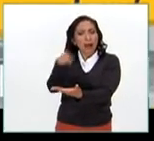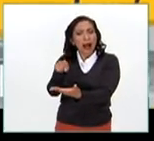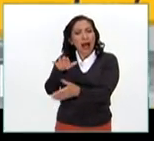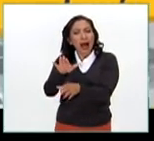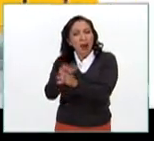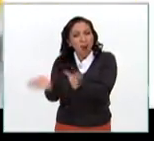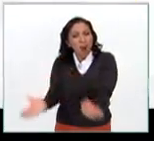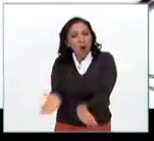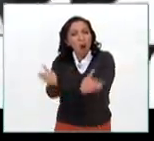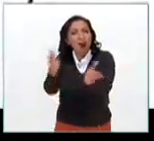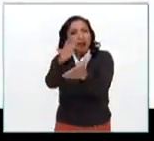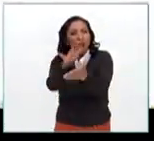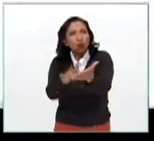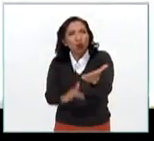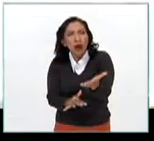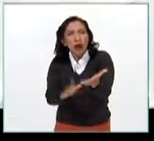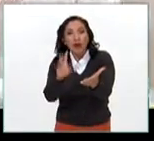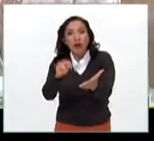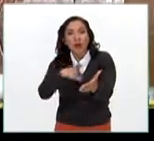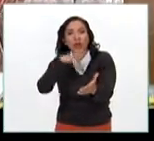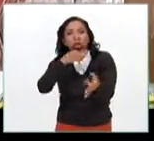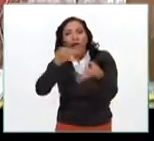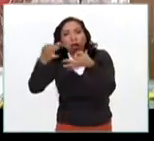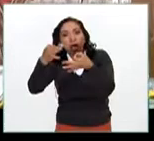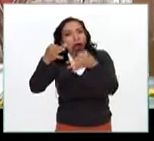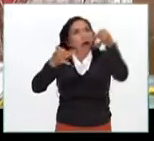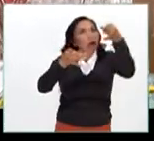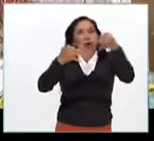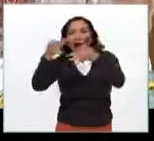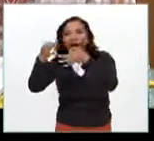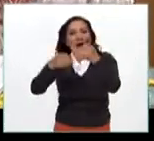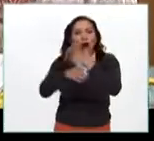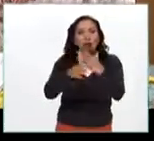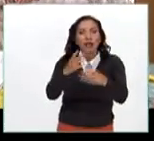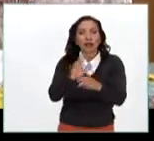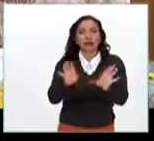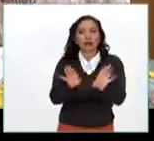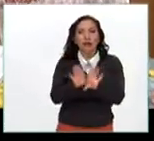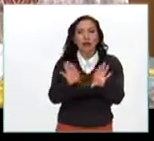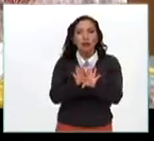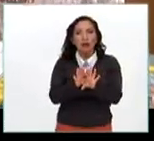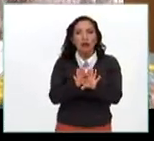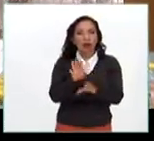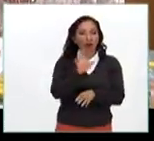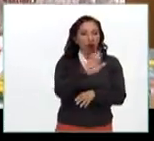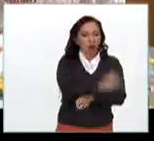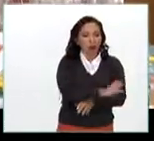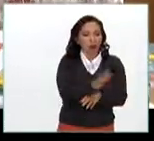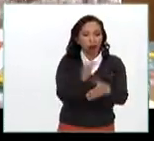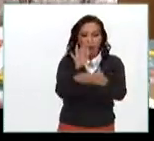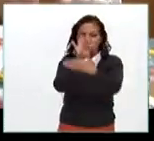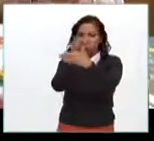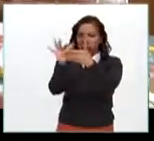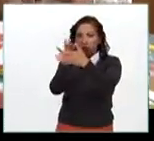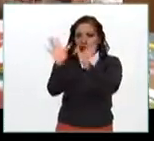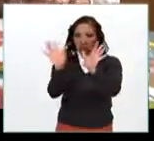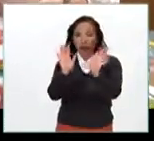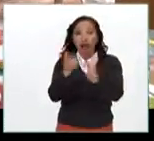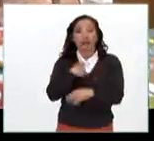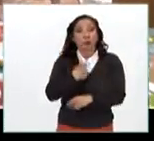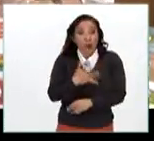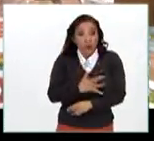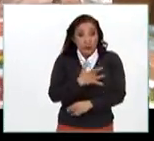para más bien fomentar la lectura y no distraer al niño? Y no hacer un puente, digamos, entre las líneas. Pero yo